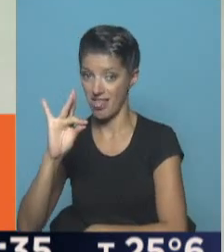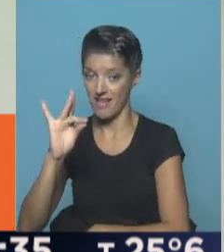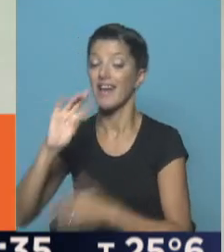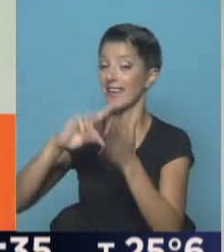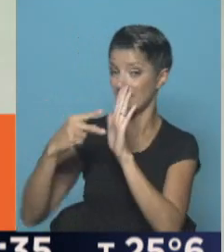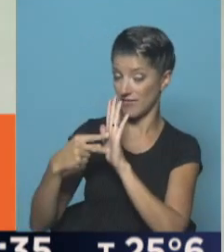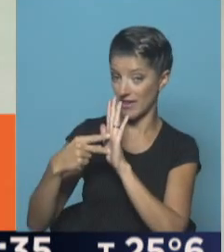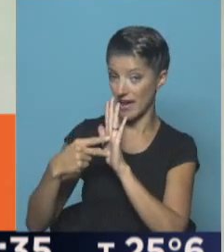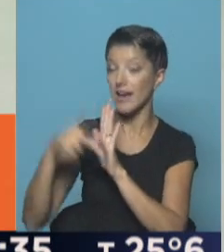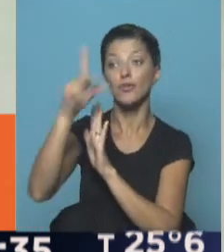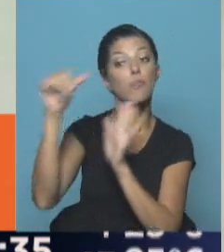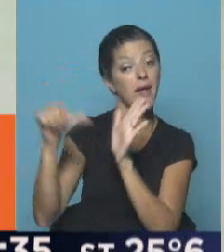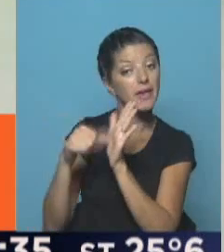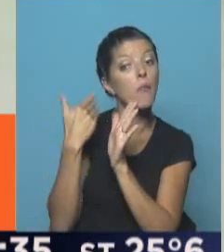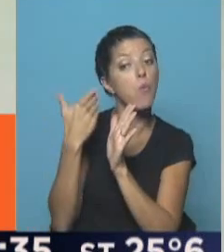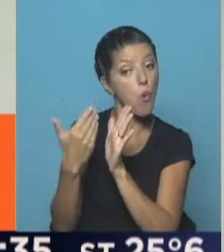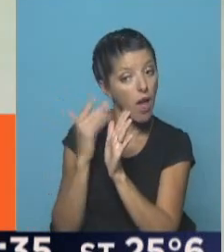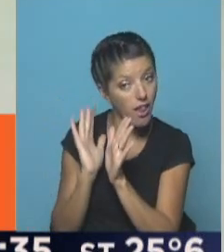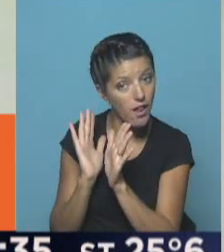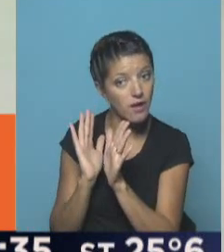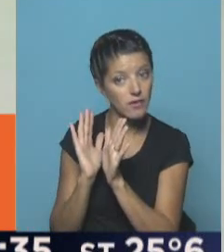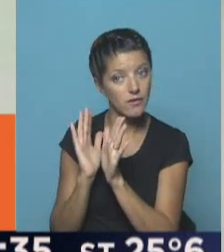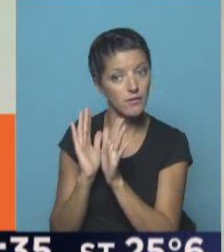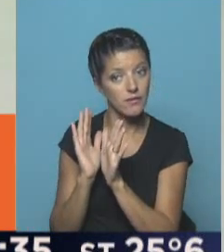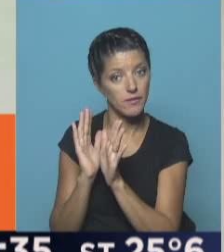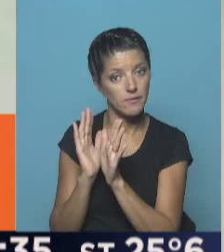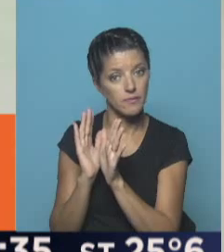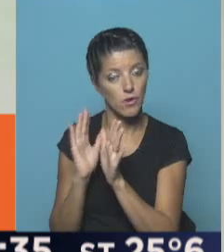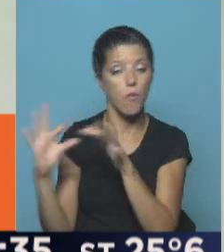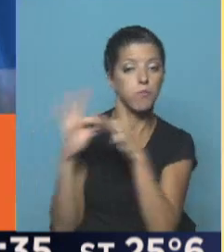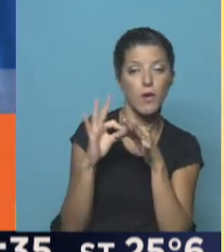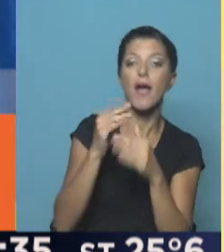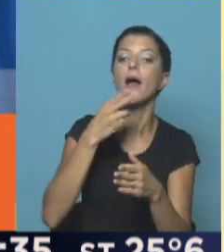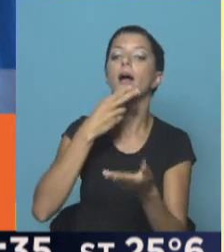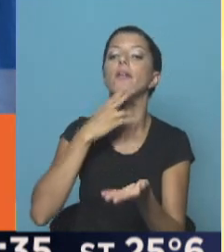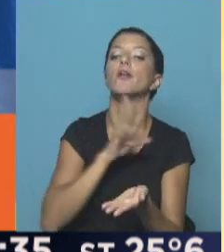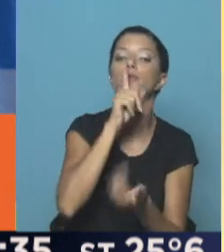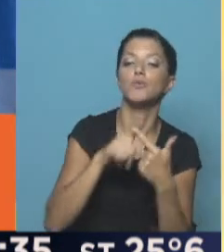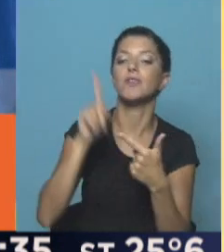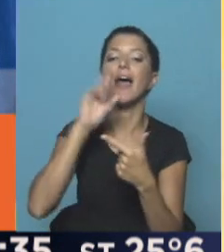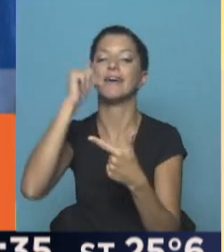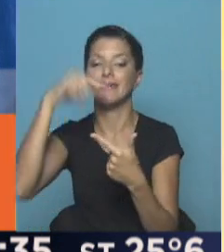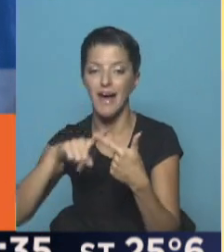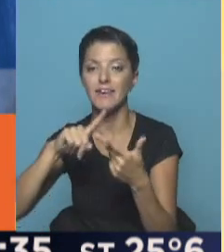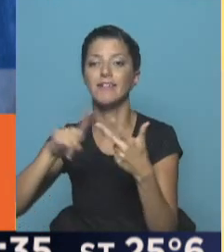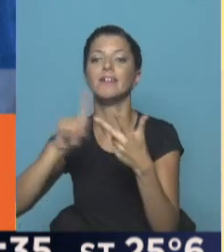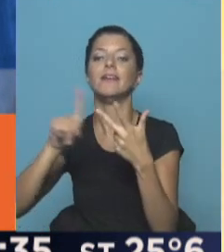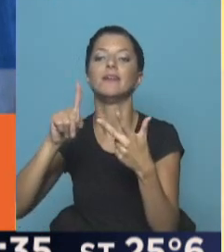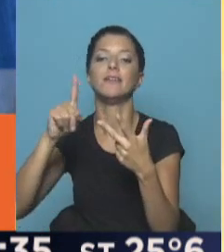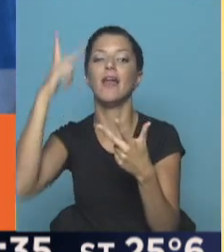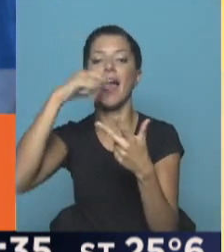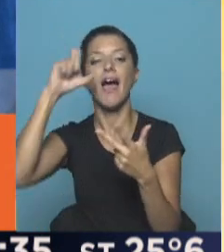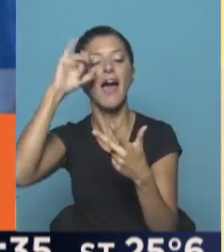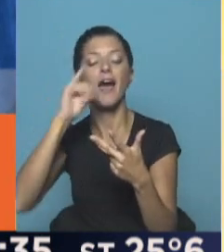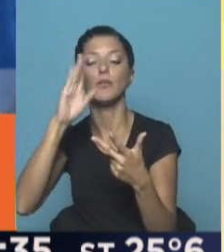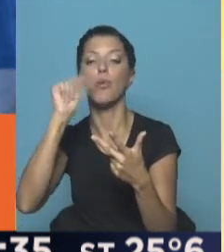puede convertirse en una suerte de tutoría ruso, iraní y de Hezbollah también. Y esto es inaceptable